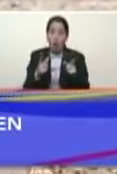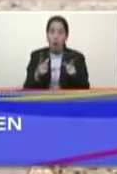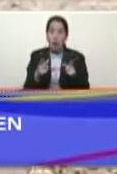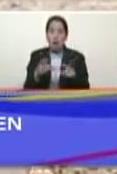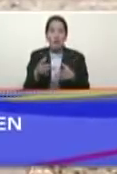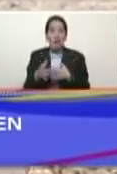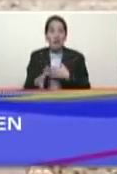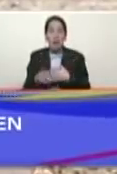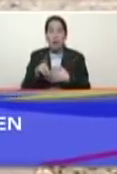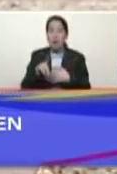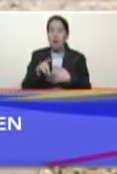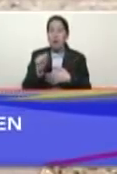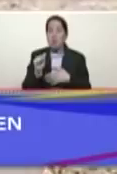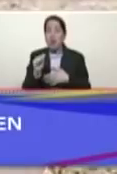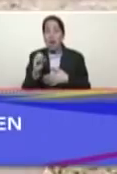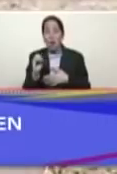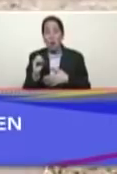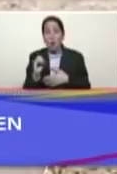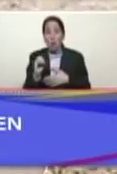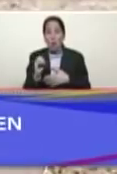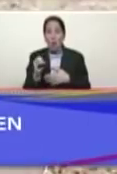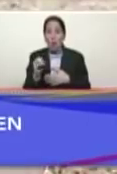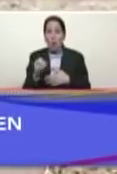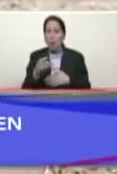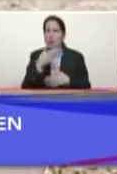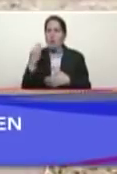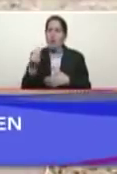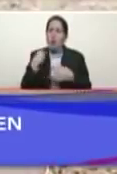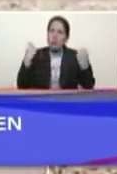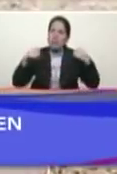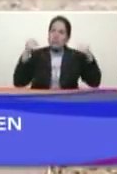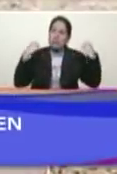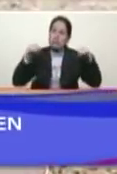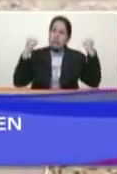el PAO, los muchachos entrenando en base al método